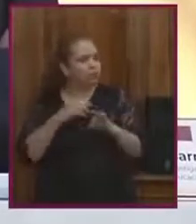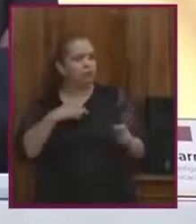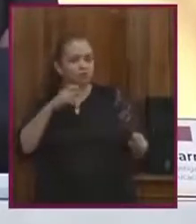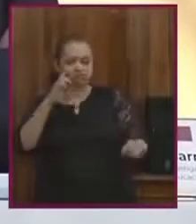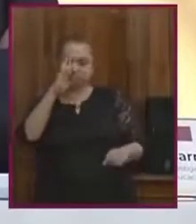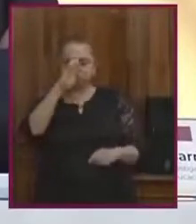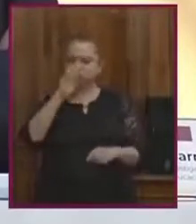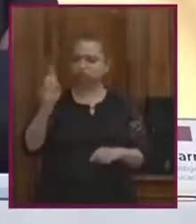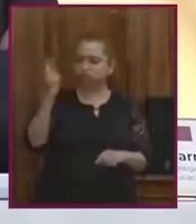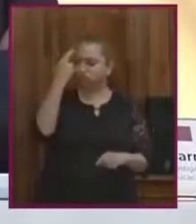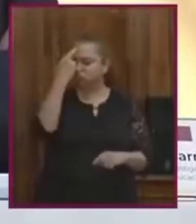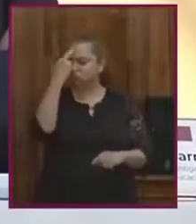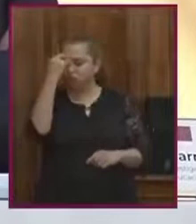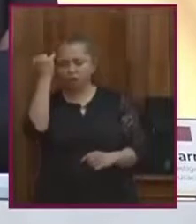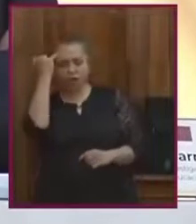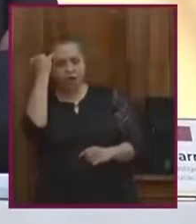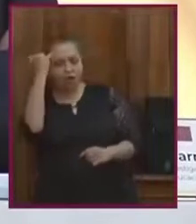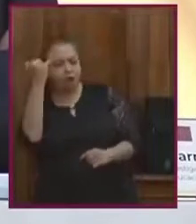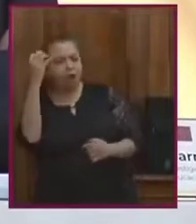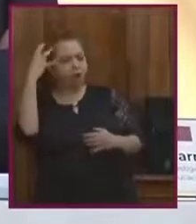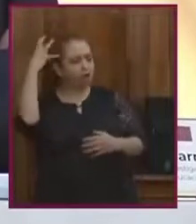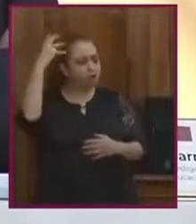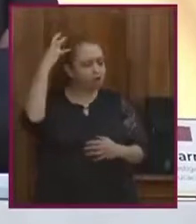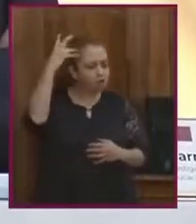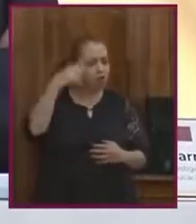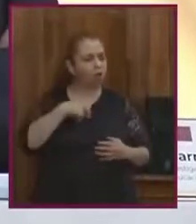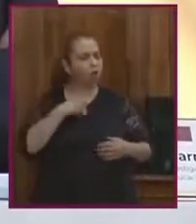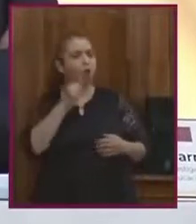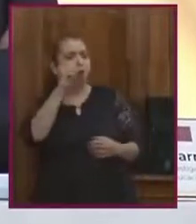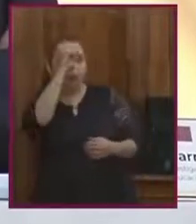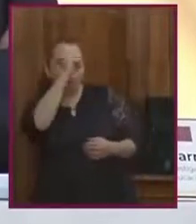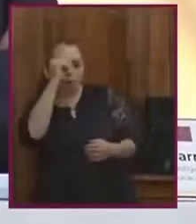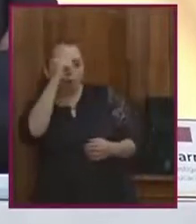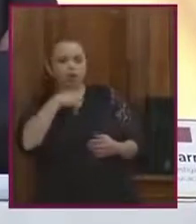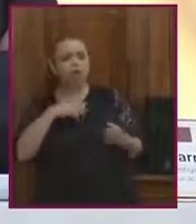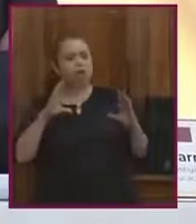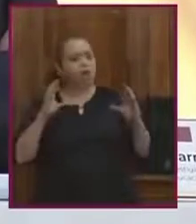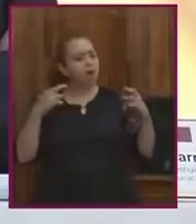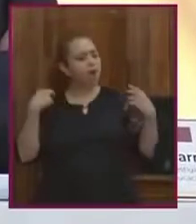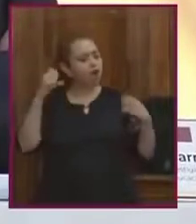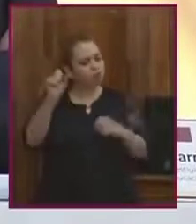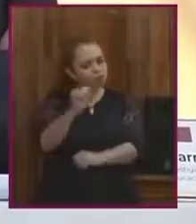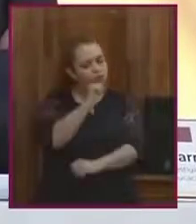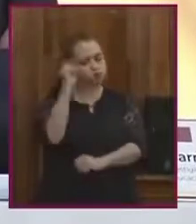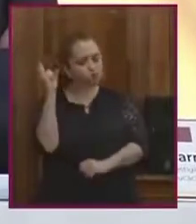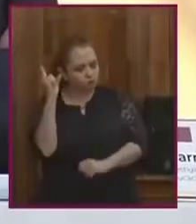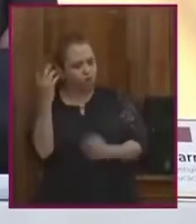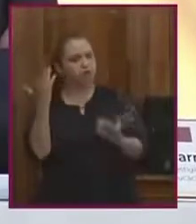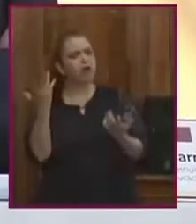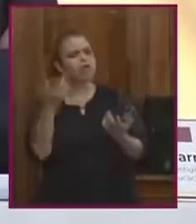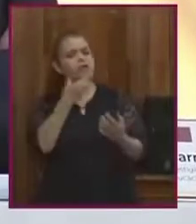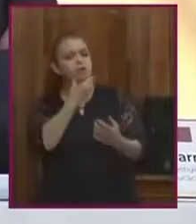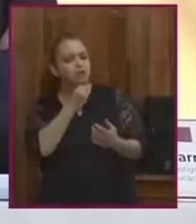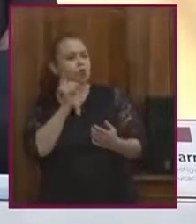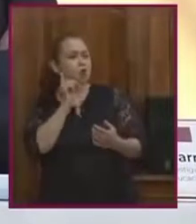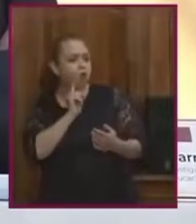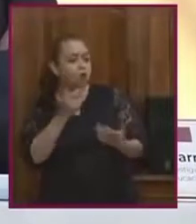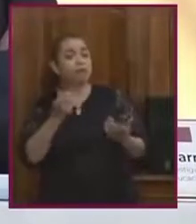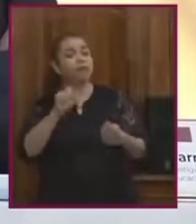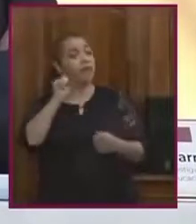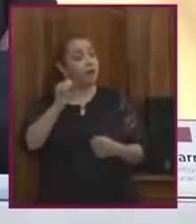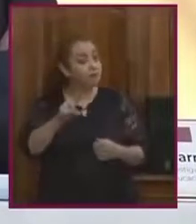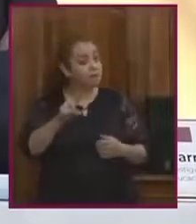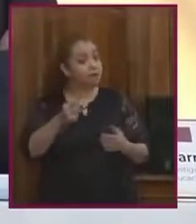la libertad intelectual y de opinión de nuestros académicos y académicas, así como la autonomía